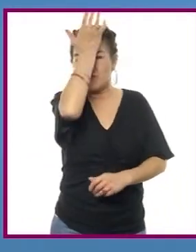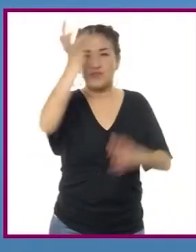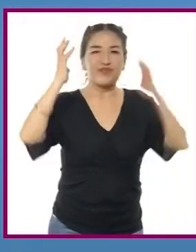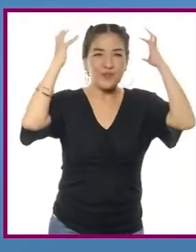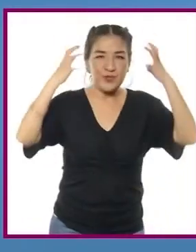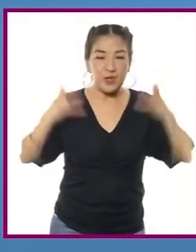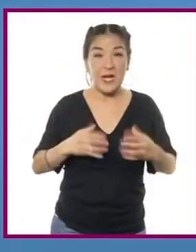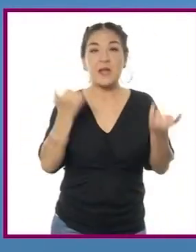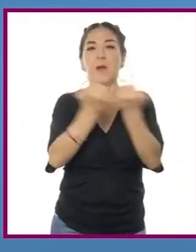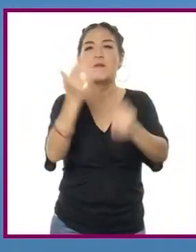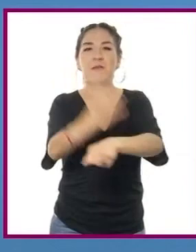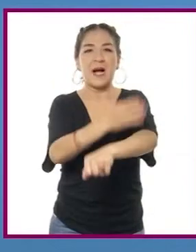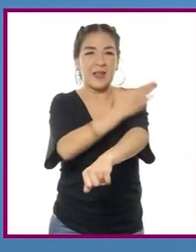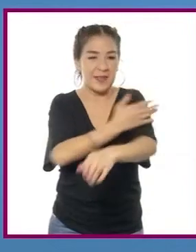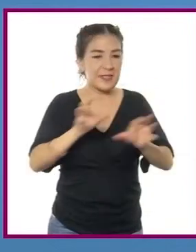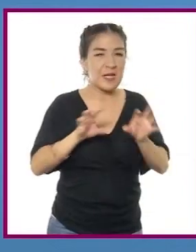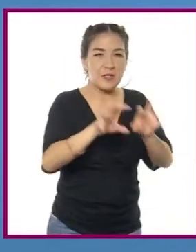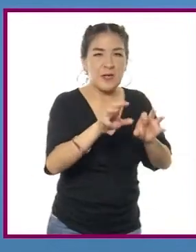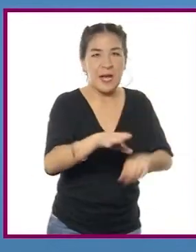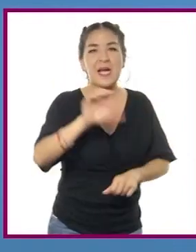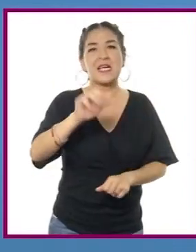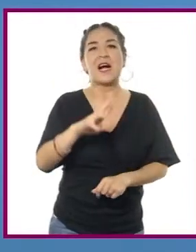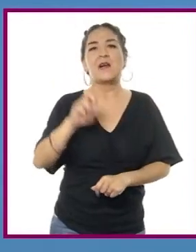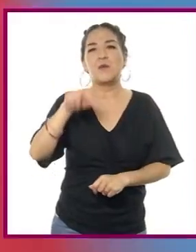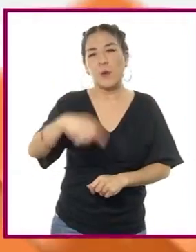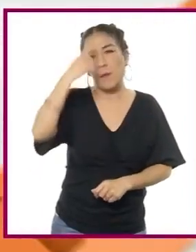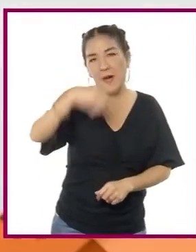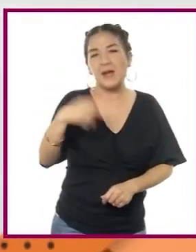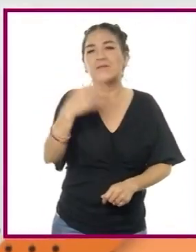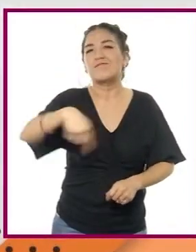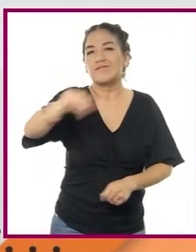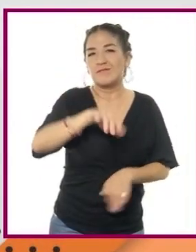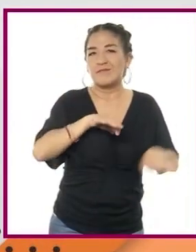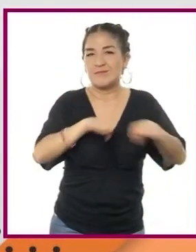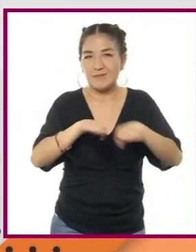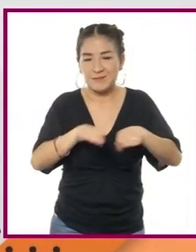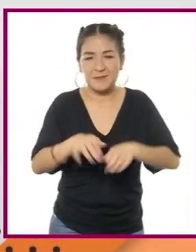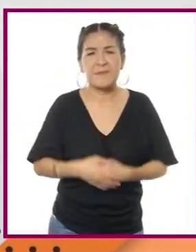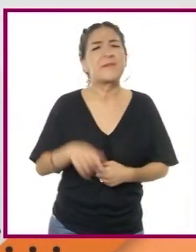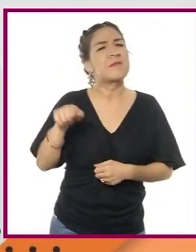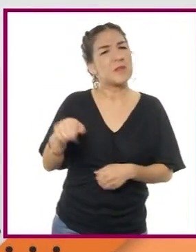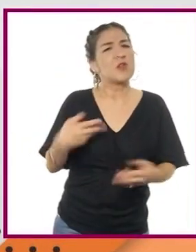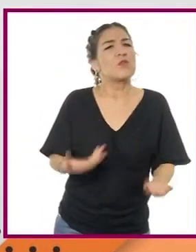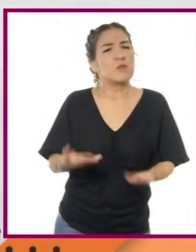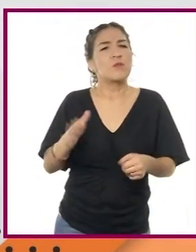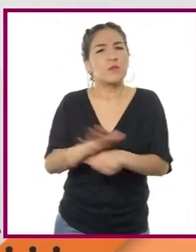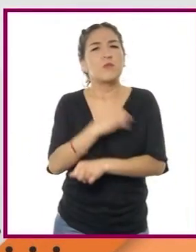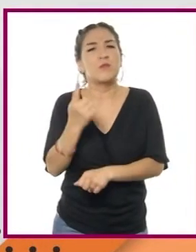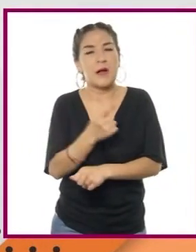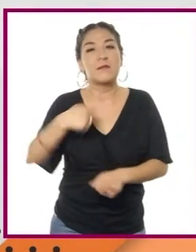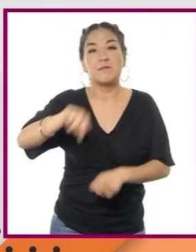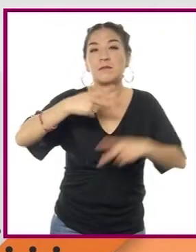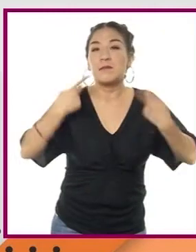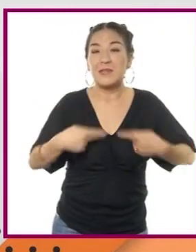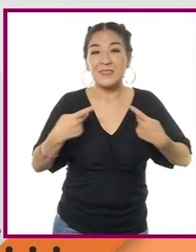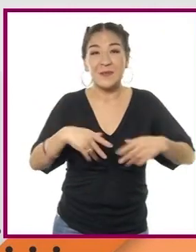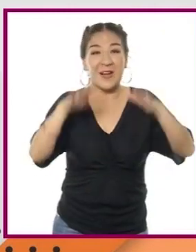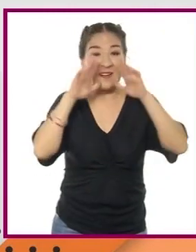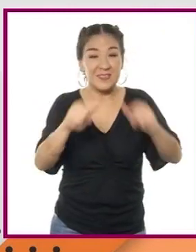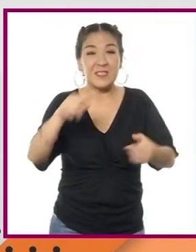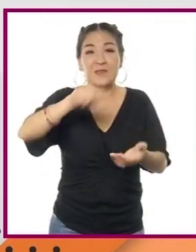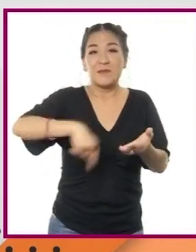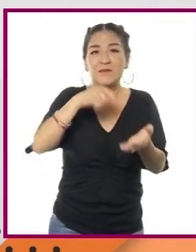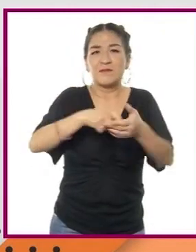y carbón que cubrían otras necesidades. Esto era posible porque las haciendas abarcaban